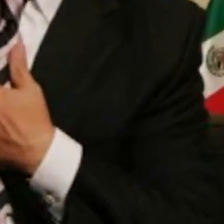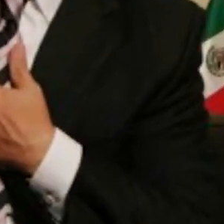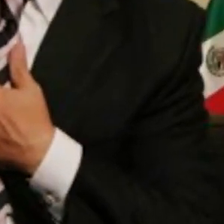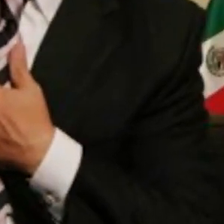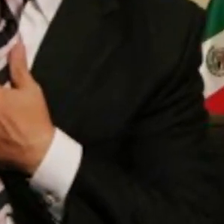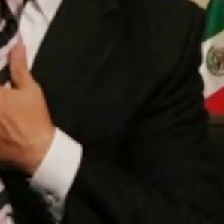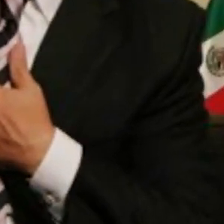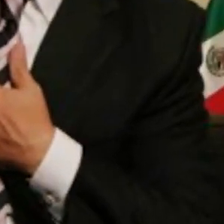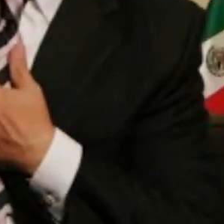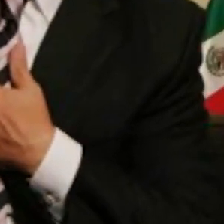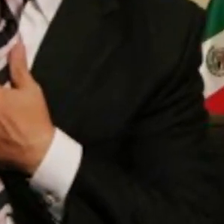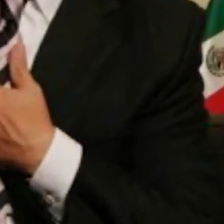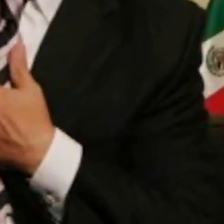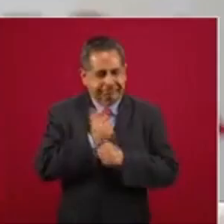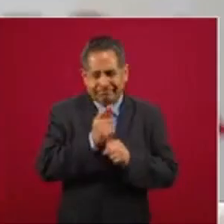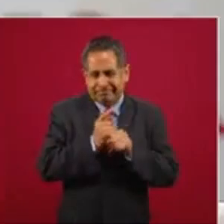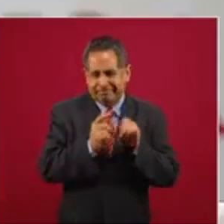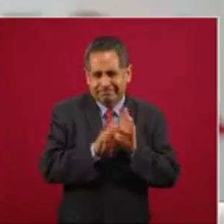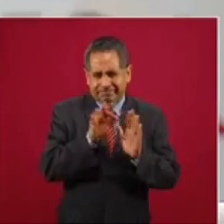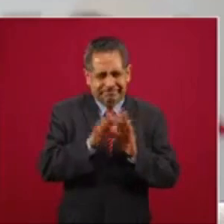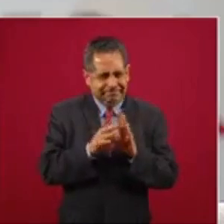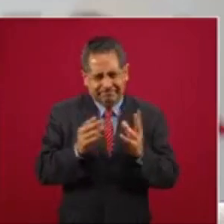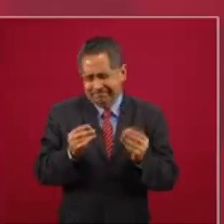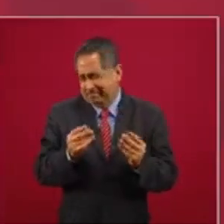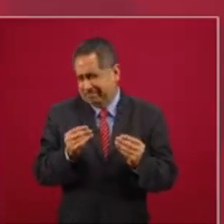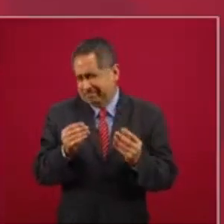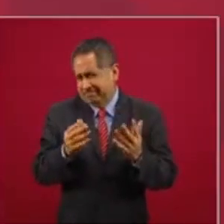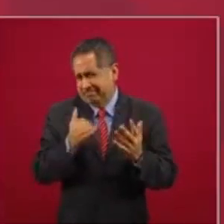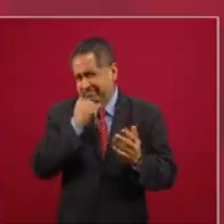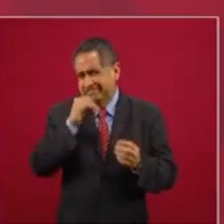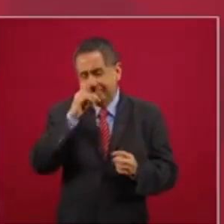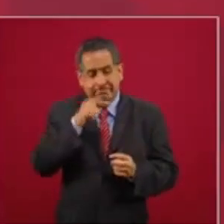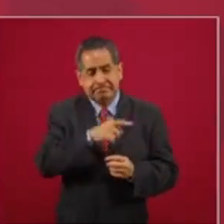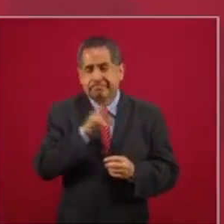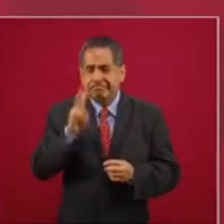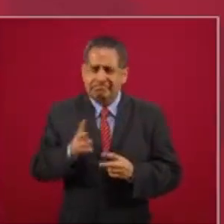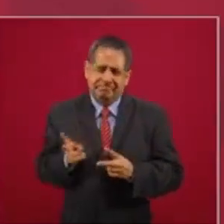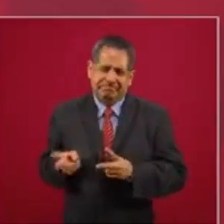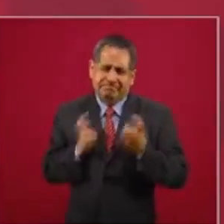se encontraría de que saquearon